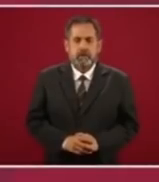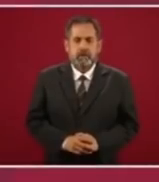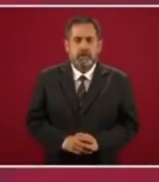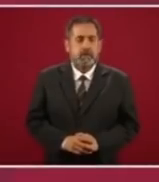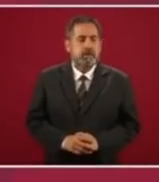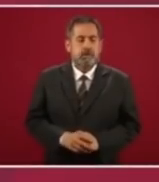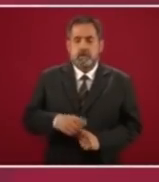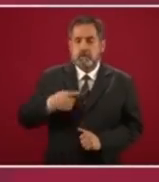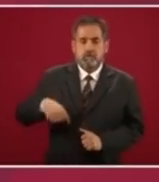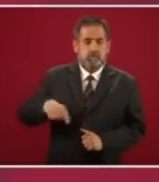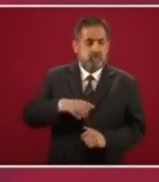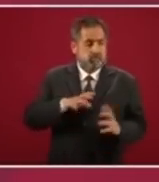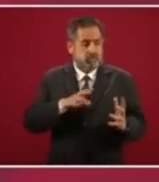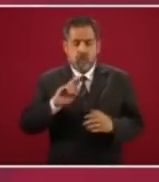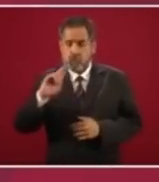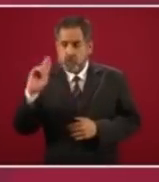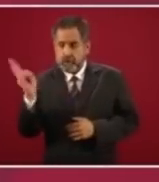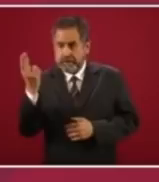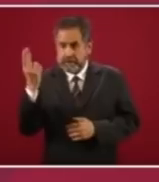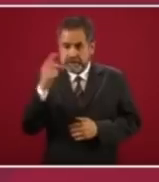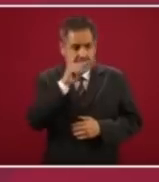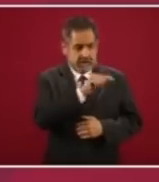son universidades.